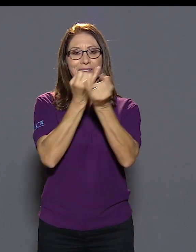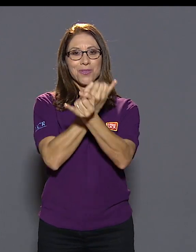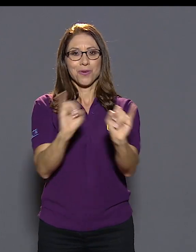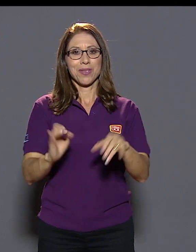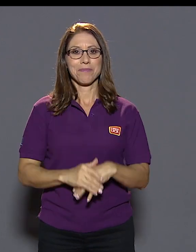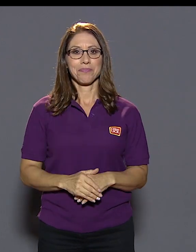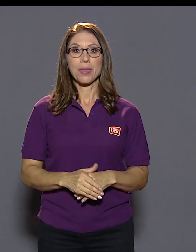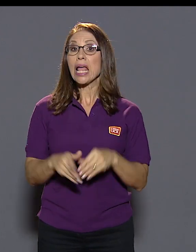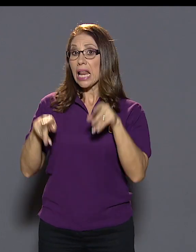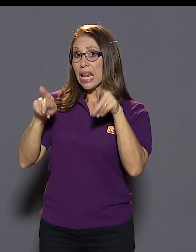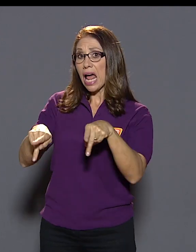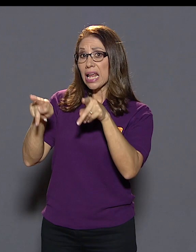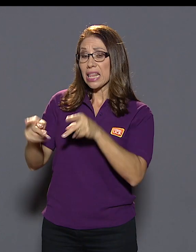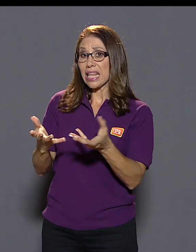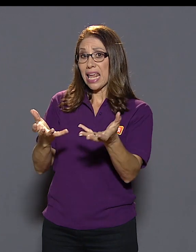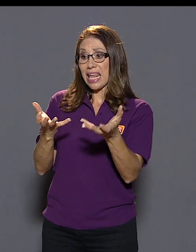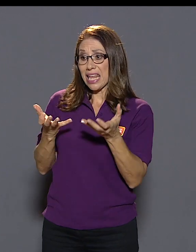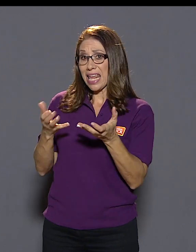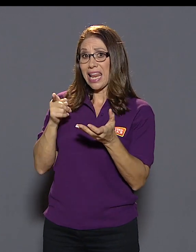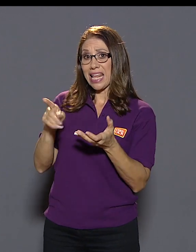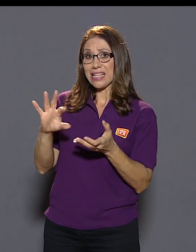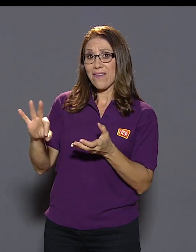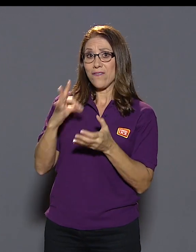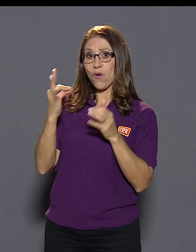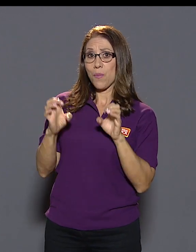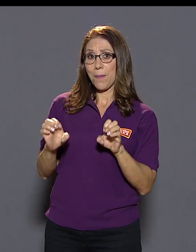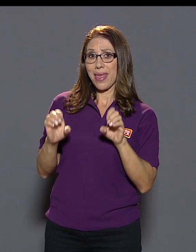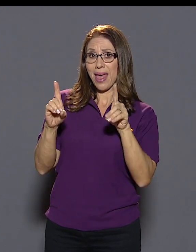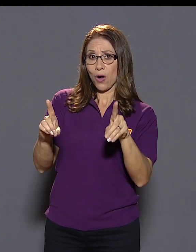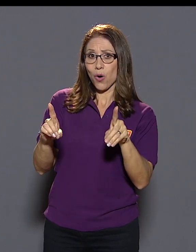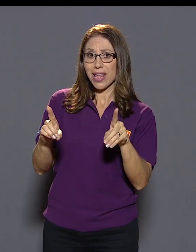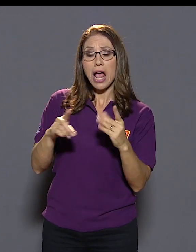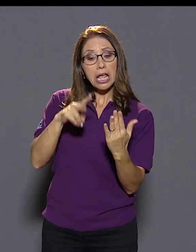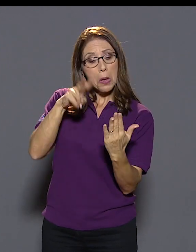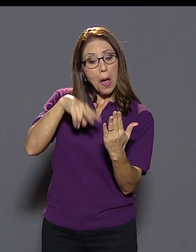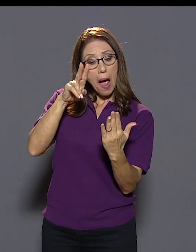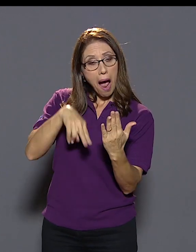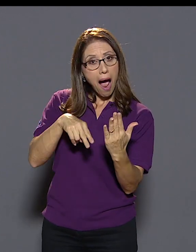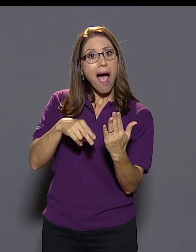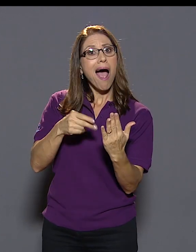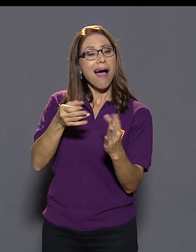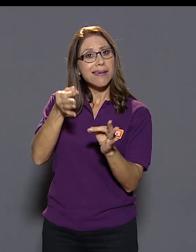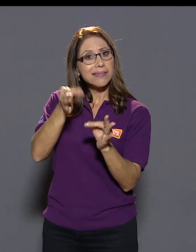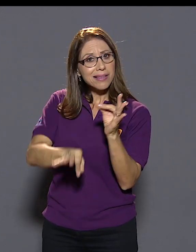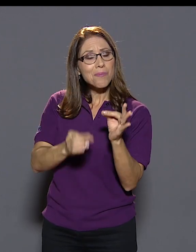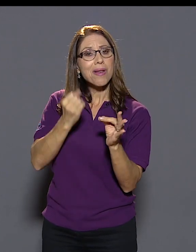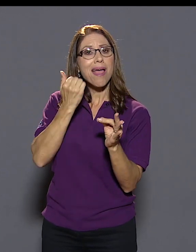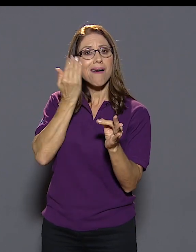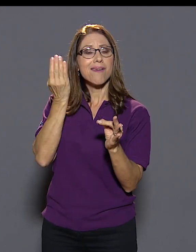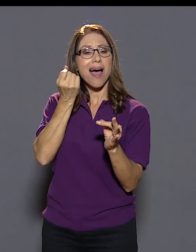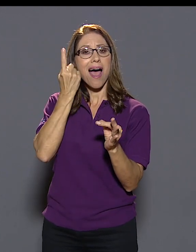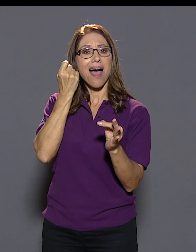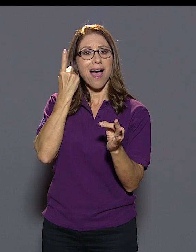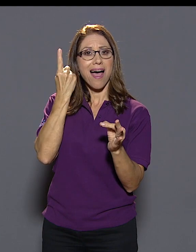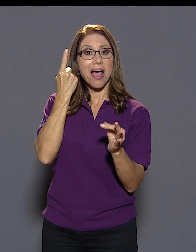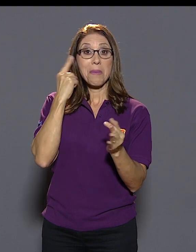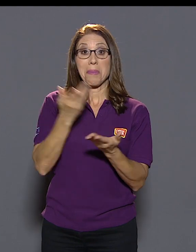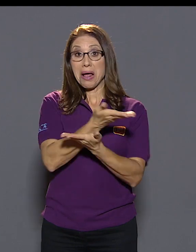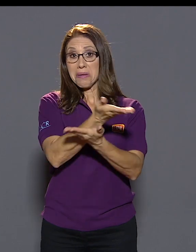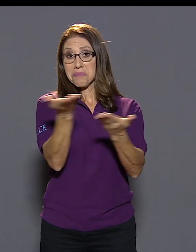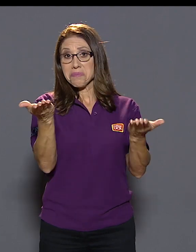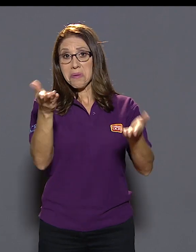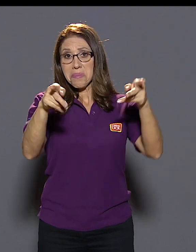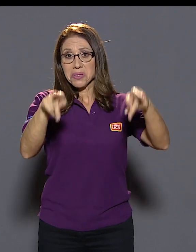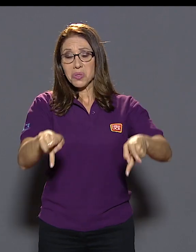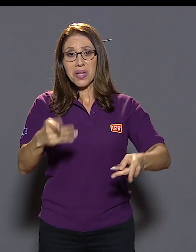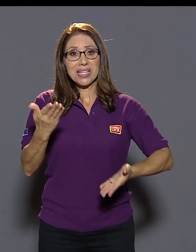gente que está interesada en acceder a esta versión pedagógica, que es de una comprensión más simple, ¿verdad? Para los ciudadanos y las ciudadanas que tal